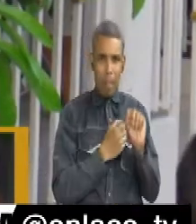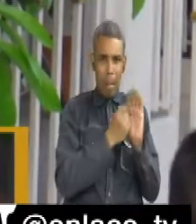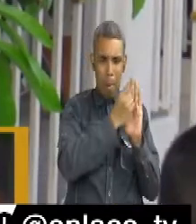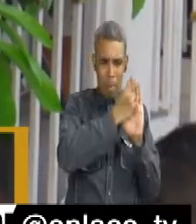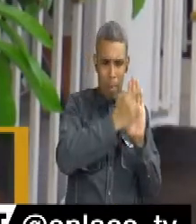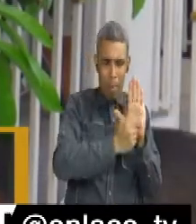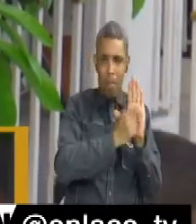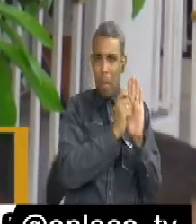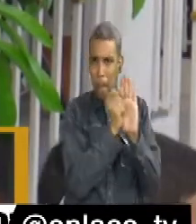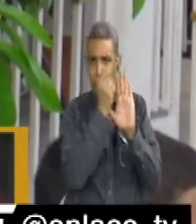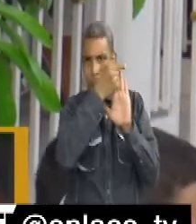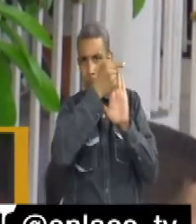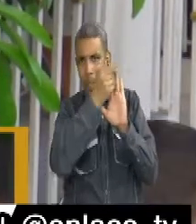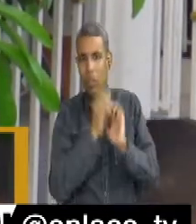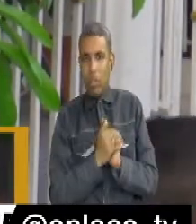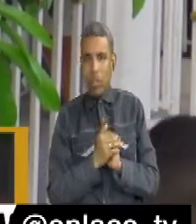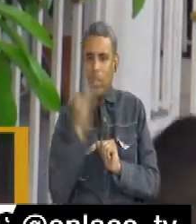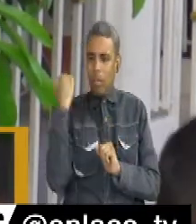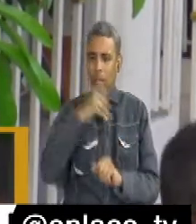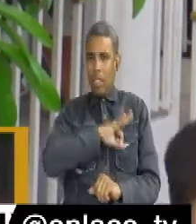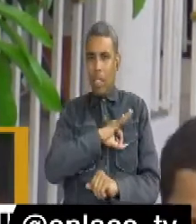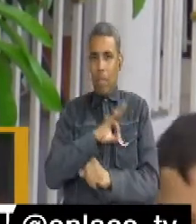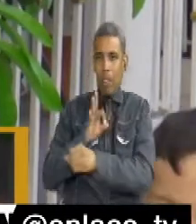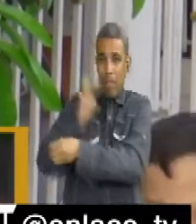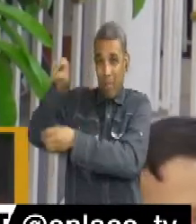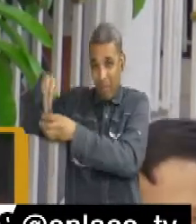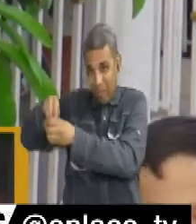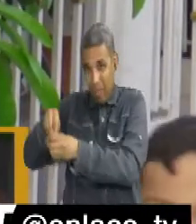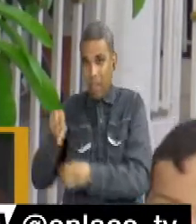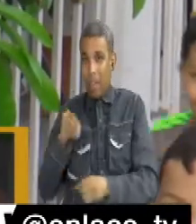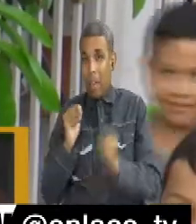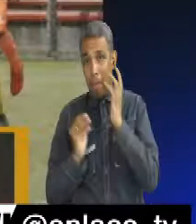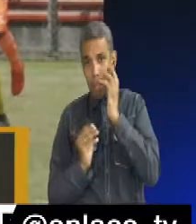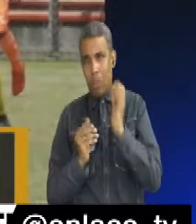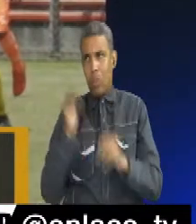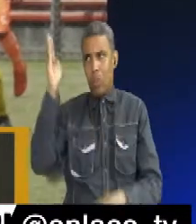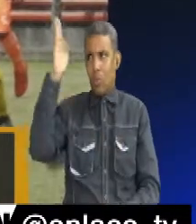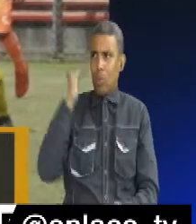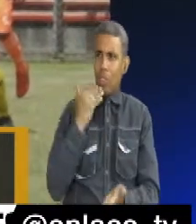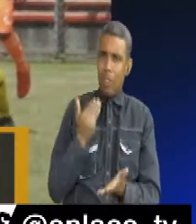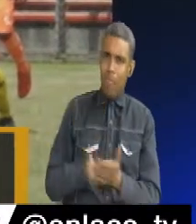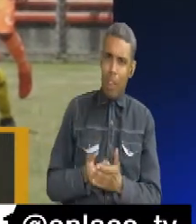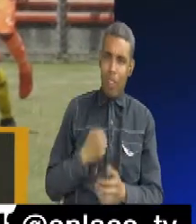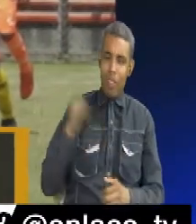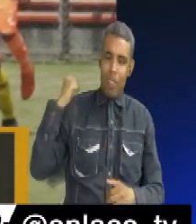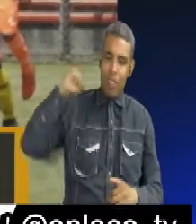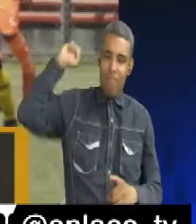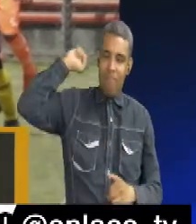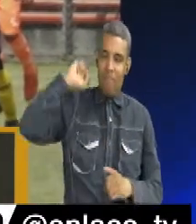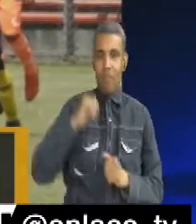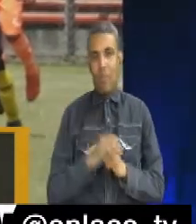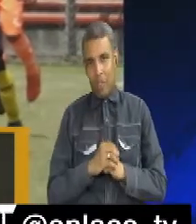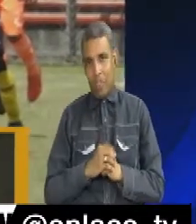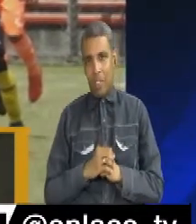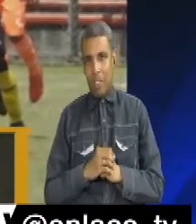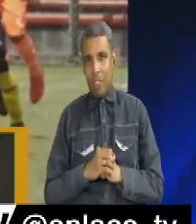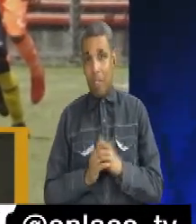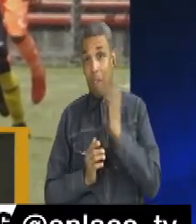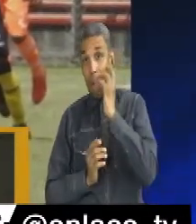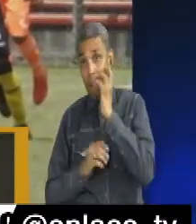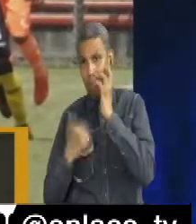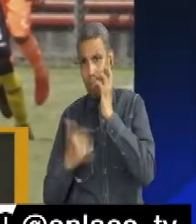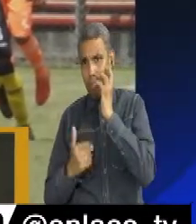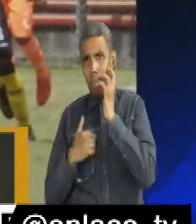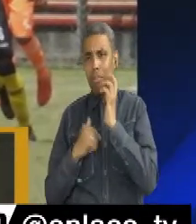fase a partir del sábado que nos tocó de visitantes contra Envigado, gracias a Dios iniciamos con victoria de visitante y ganándole una de las mejores canteras